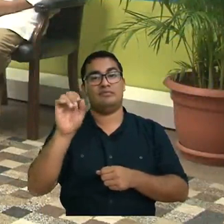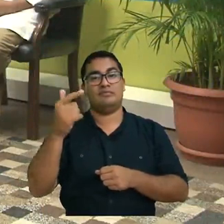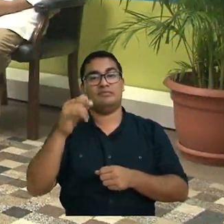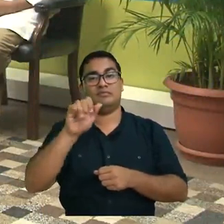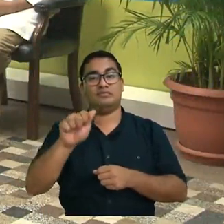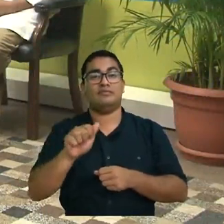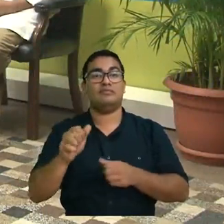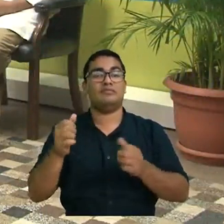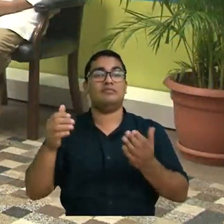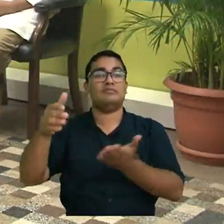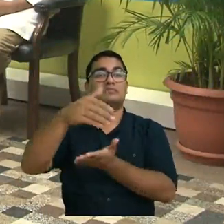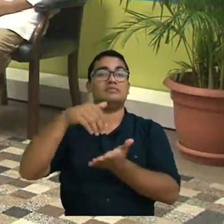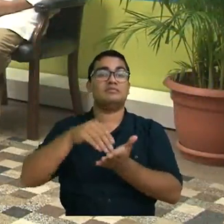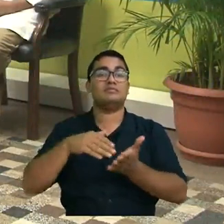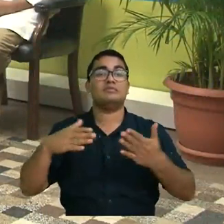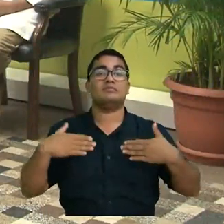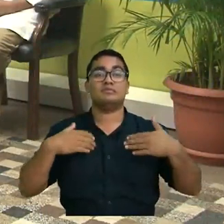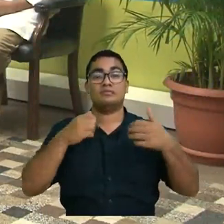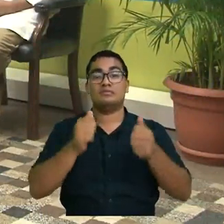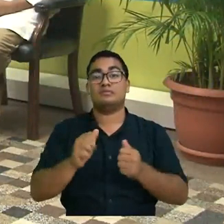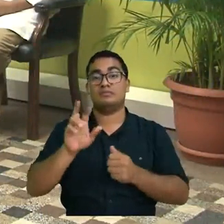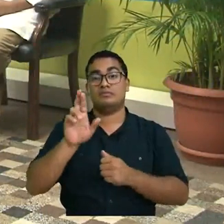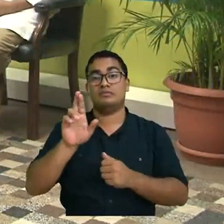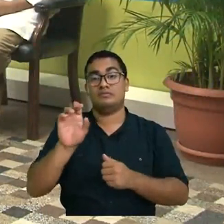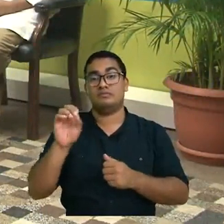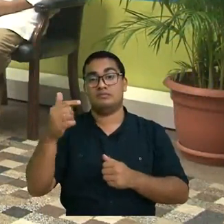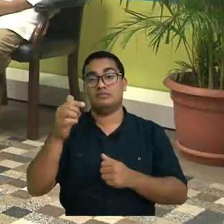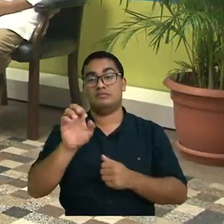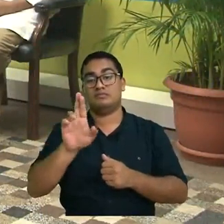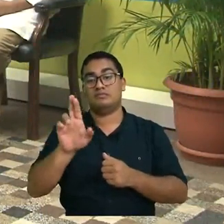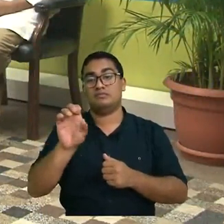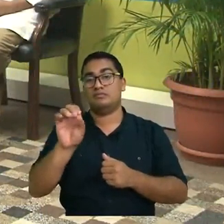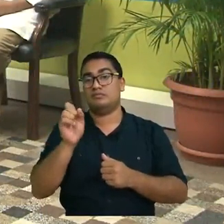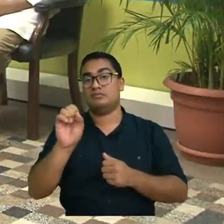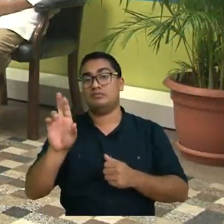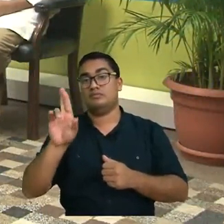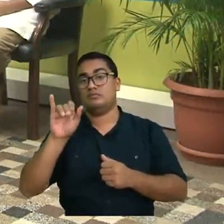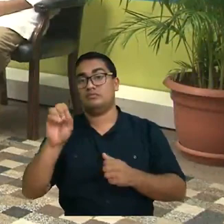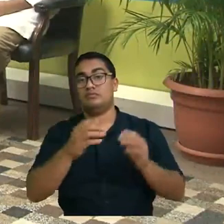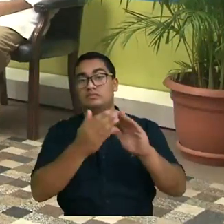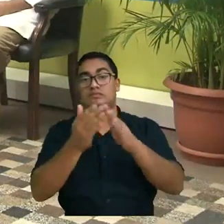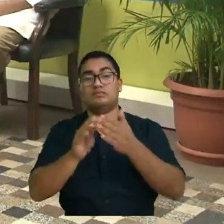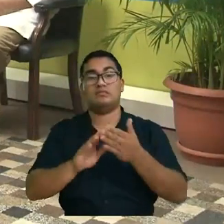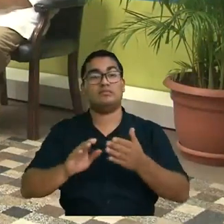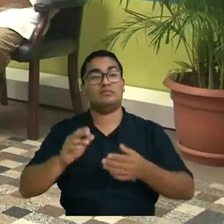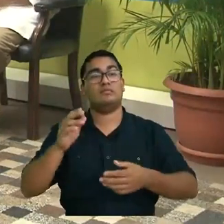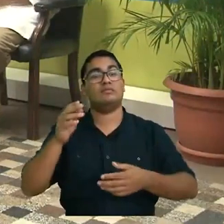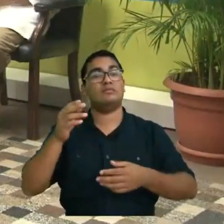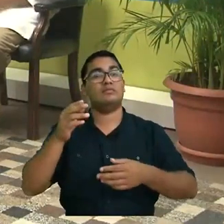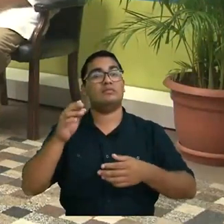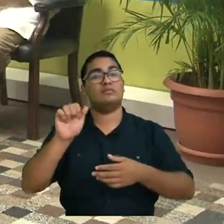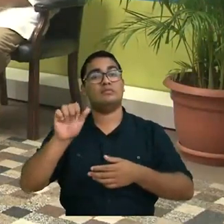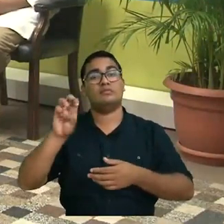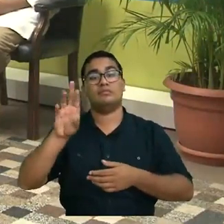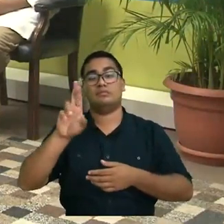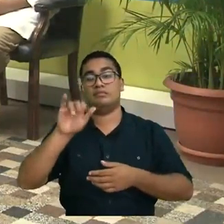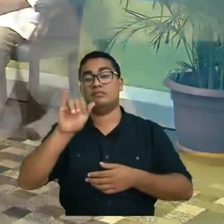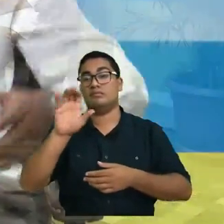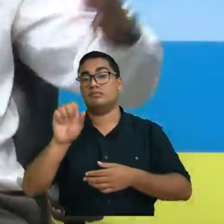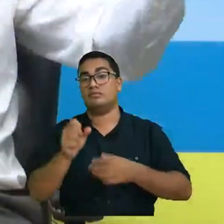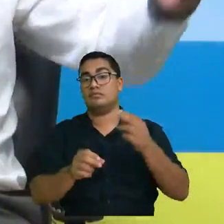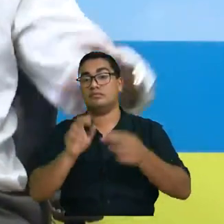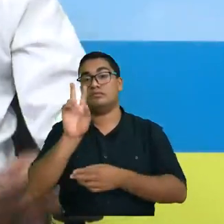número 6, en el barrio Américas número 2. Bienvenido, doctor. Mucho gusto, ya lo hemos tenido en varias